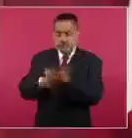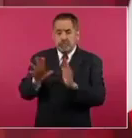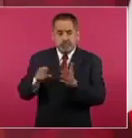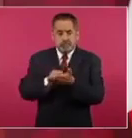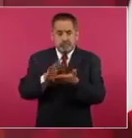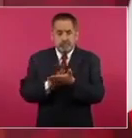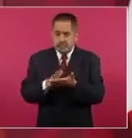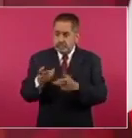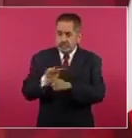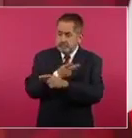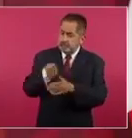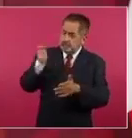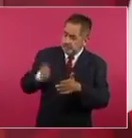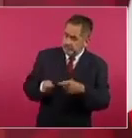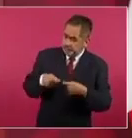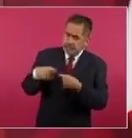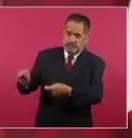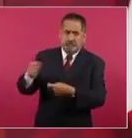legalmente